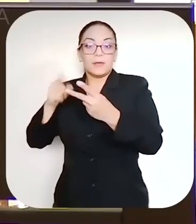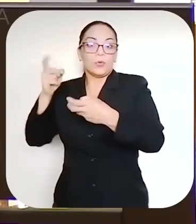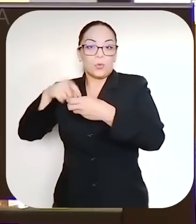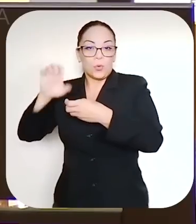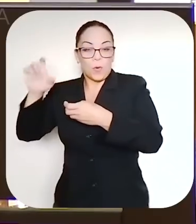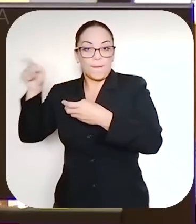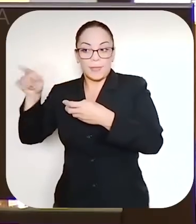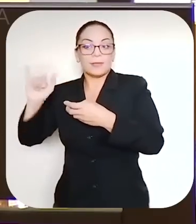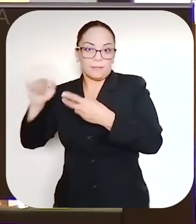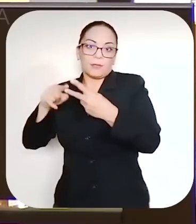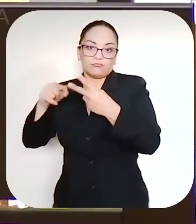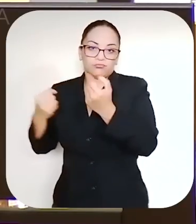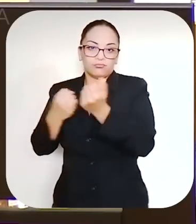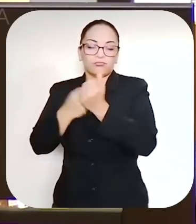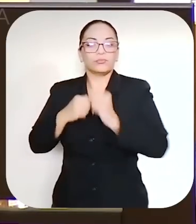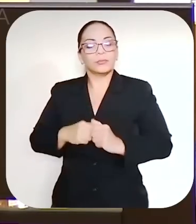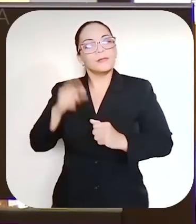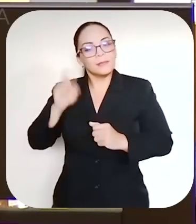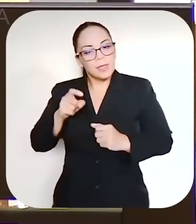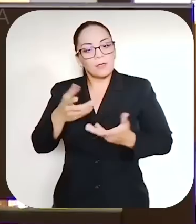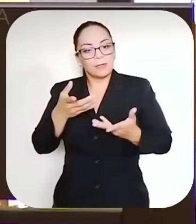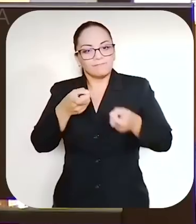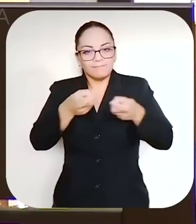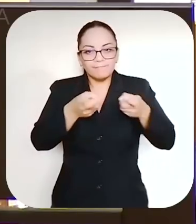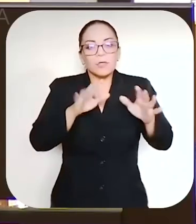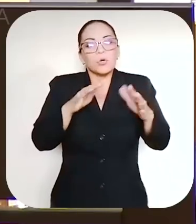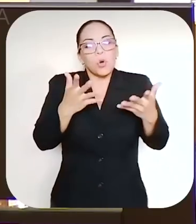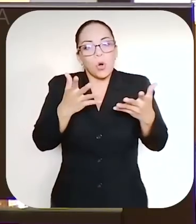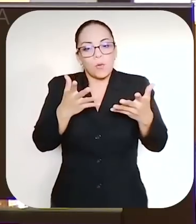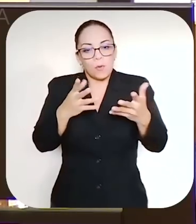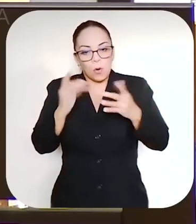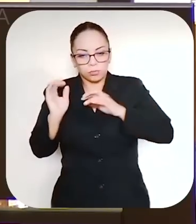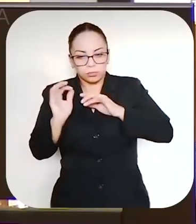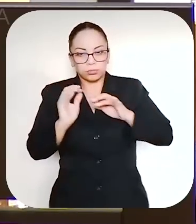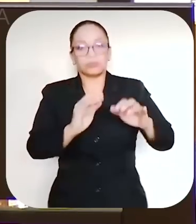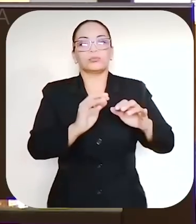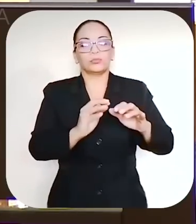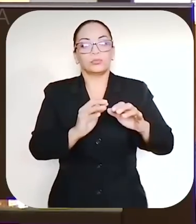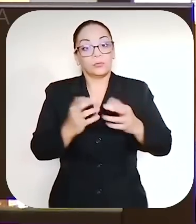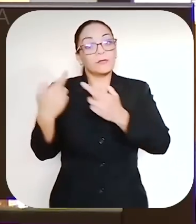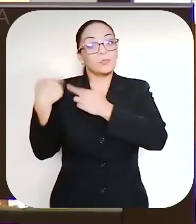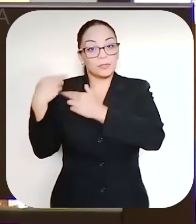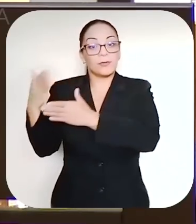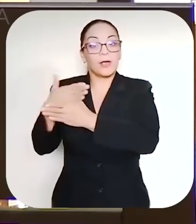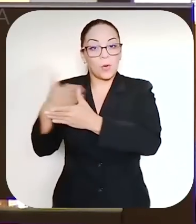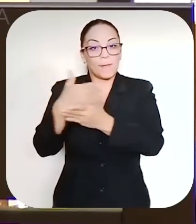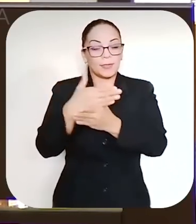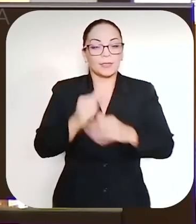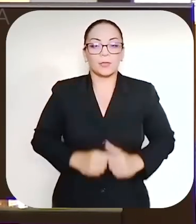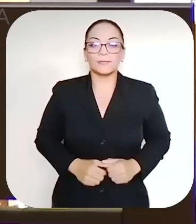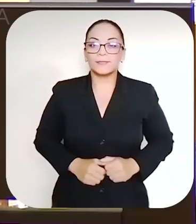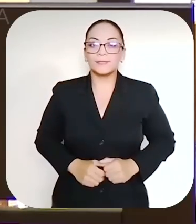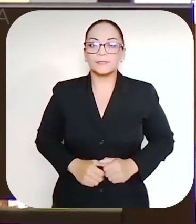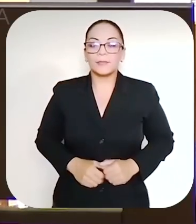Unión Europea los flujos de migrantes y su funcionamiento de acuerdo a una responsabilidad